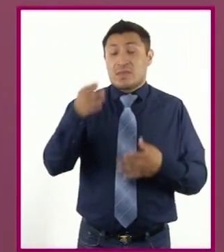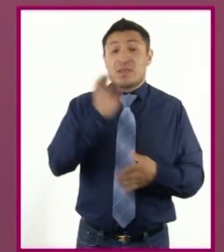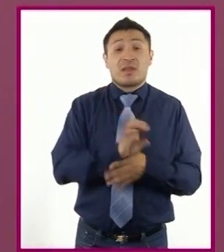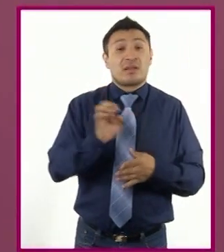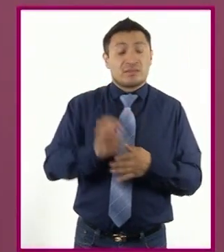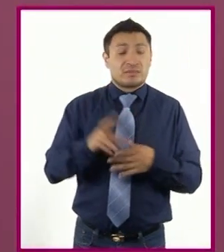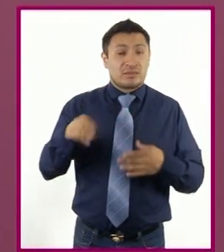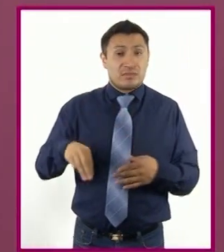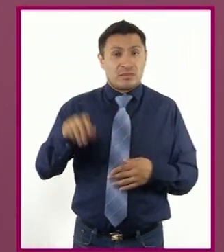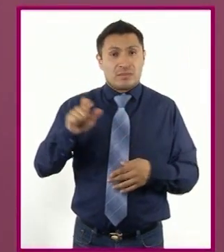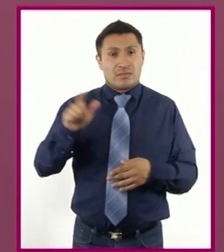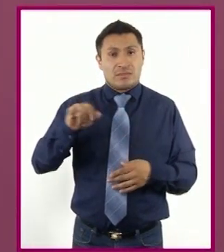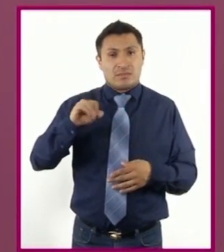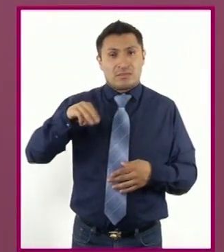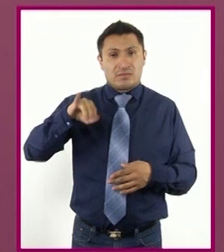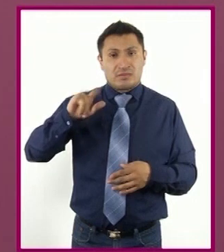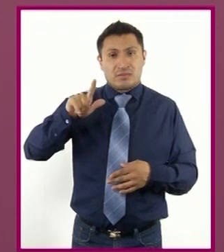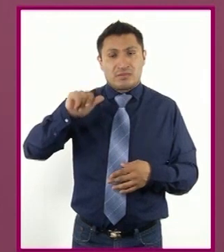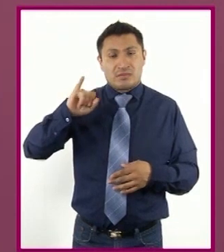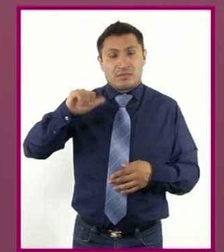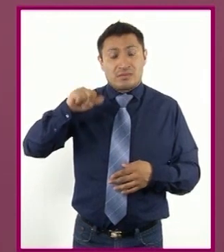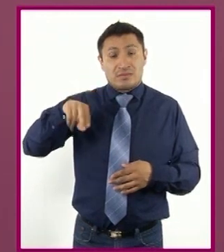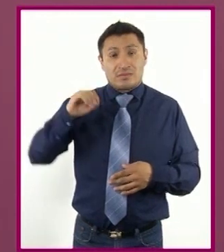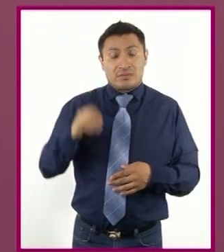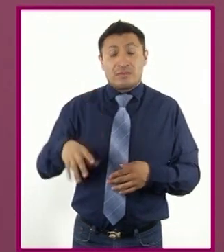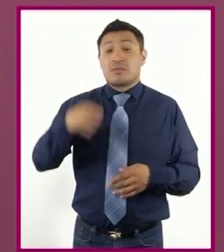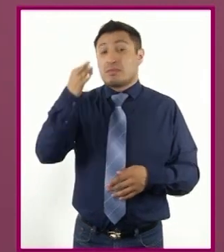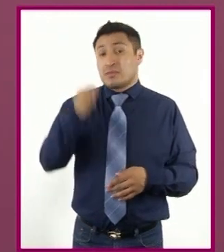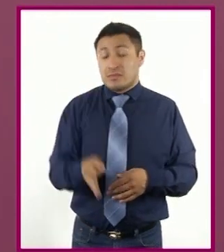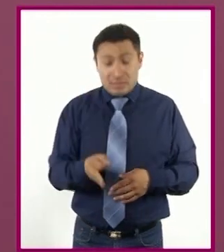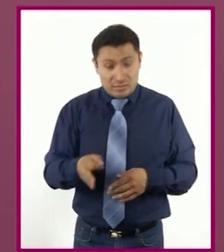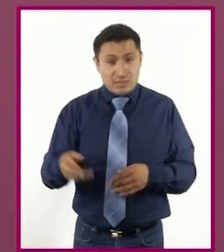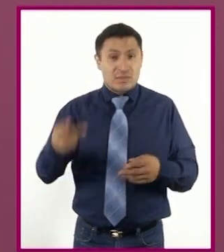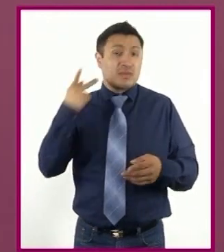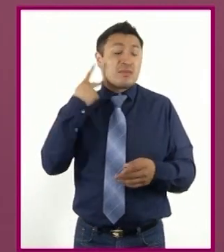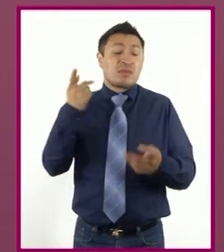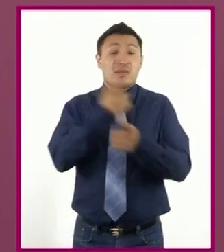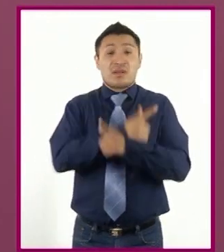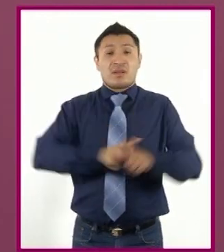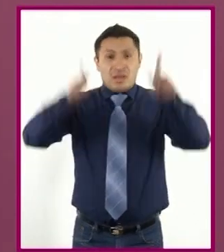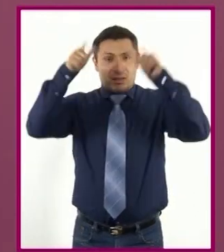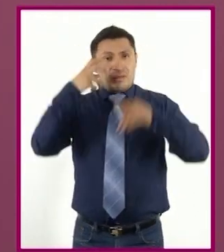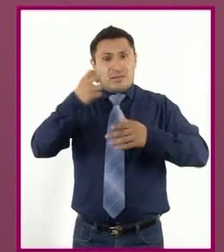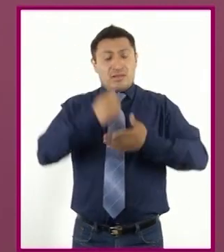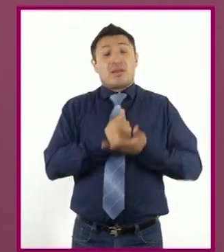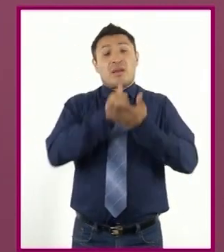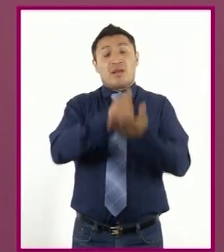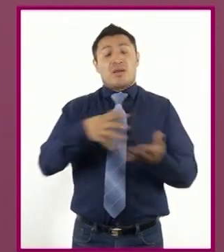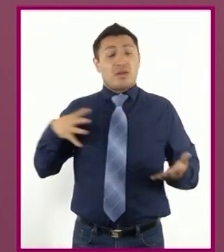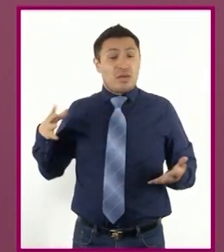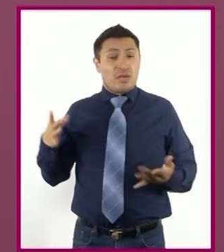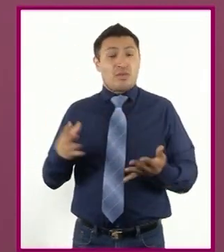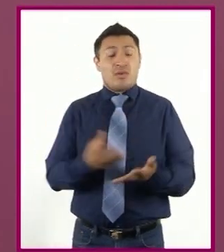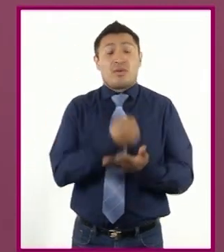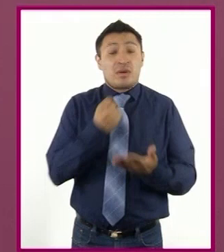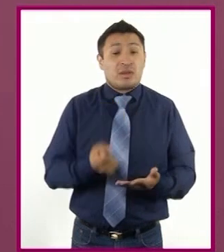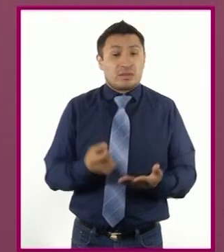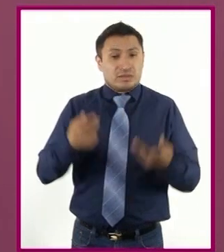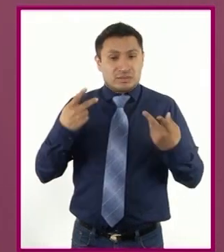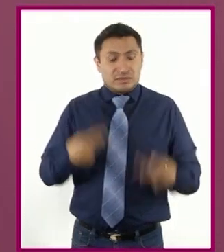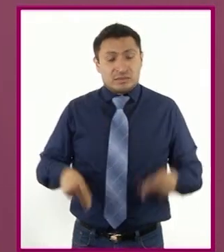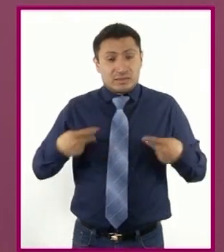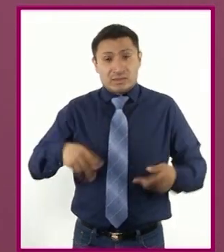Entonces, Maximiliano decidió adoptar una política liberal, lo que le permitió conquistar el apoyo de los